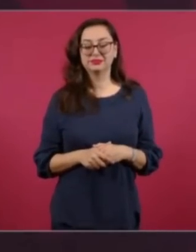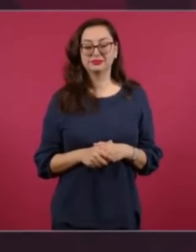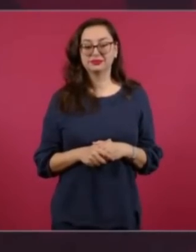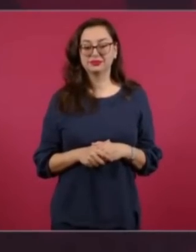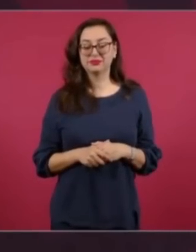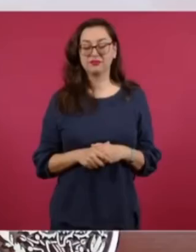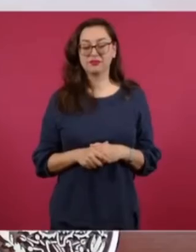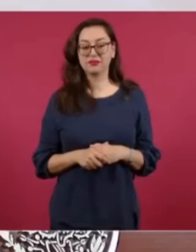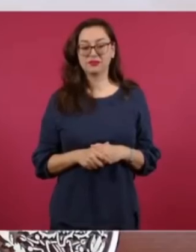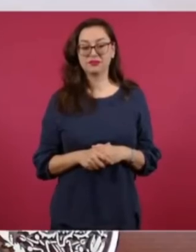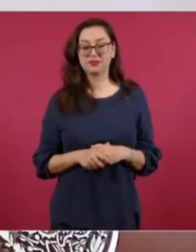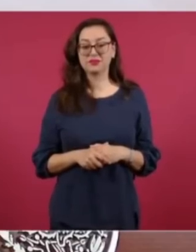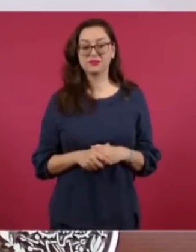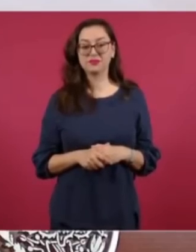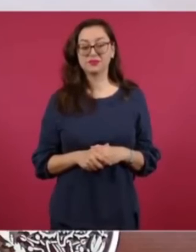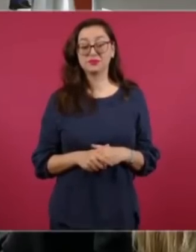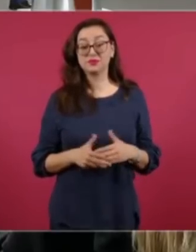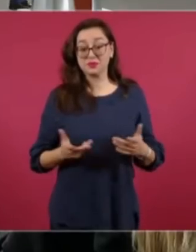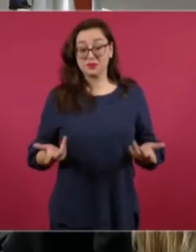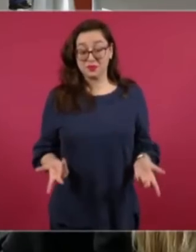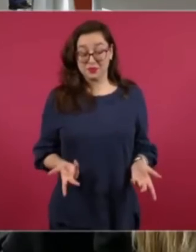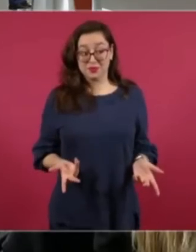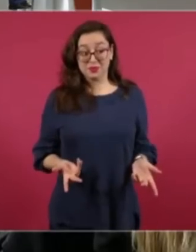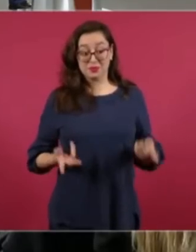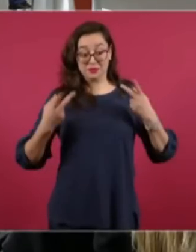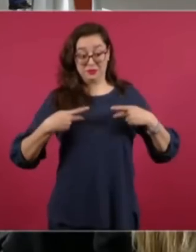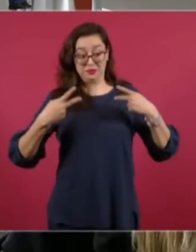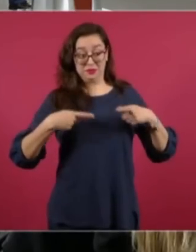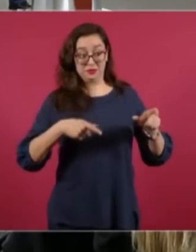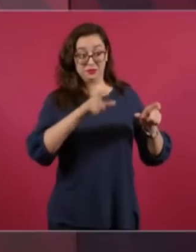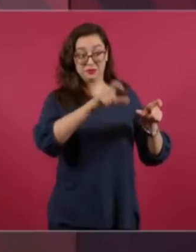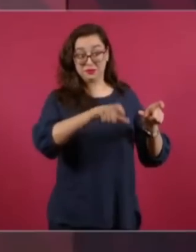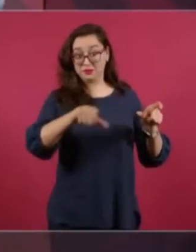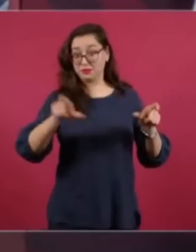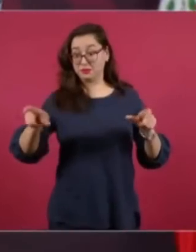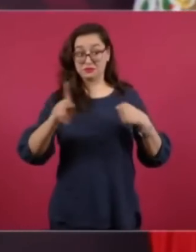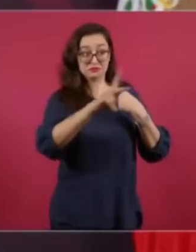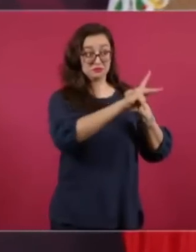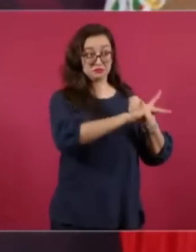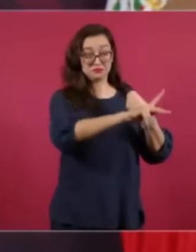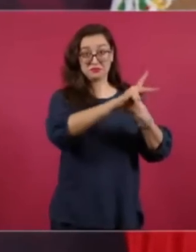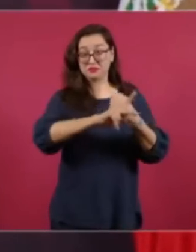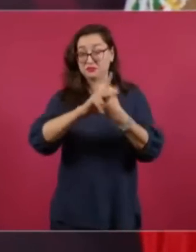Y entre los individuos como entre las naciones,